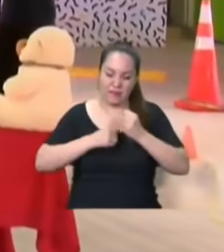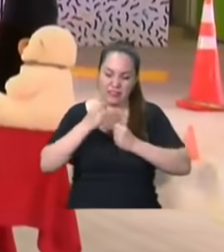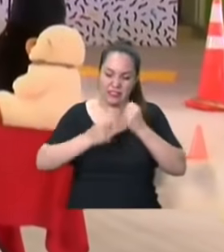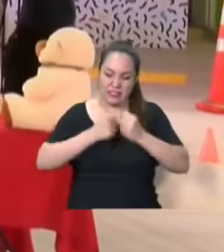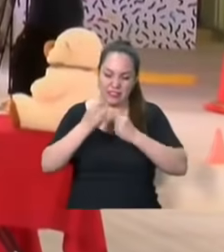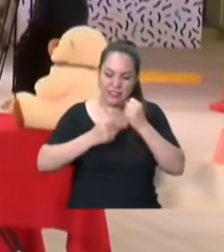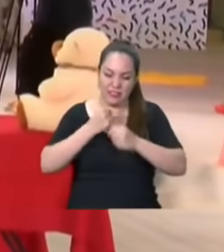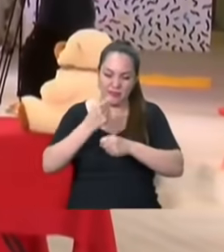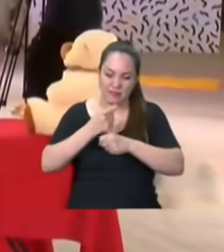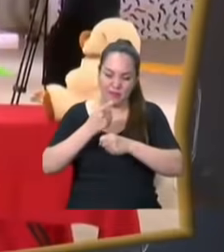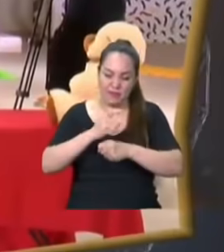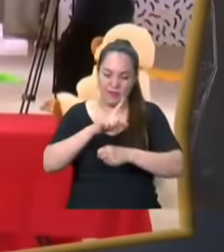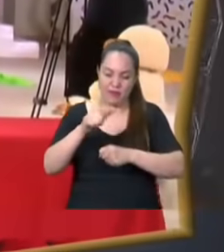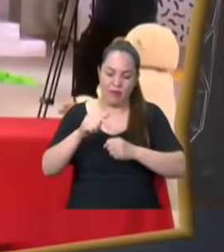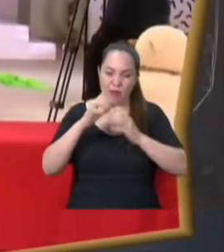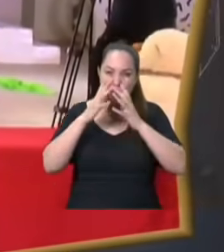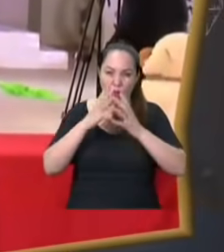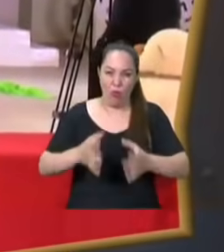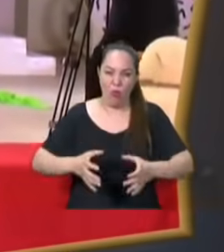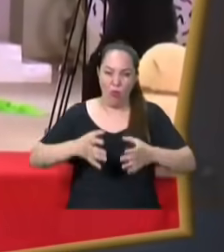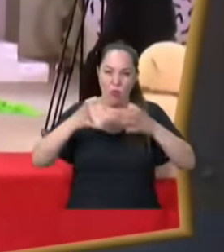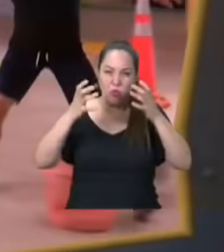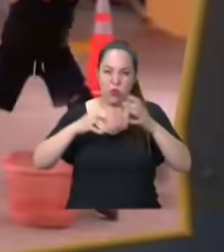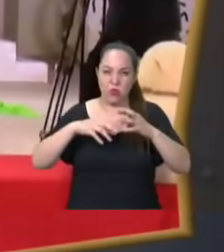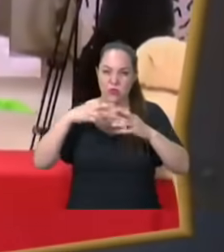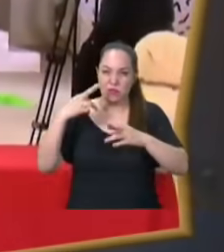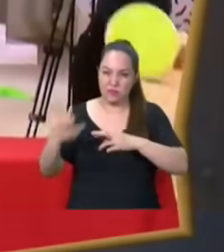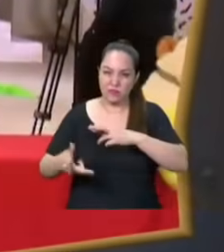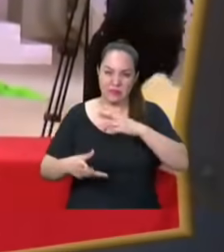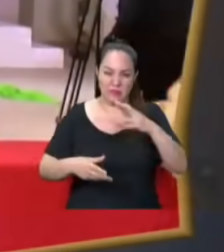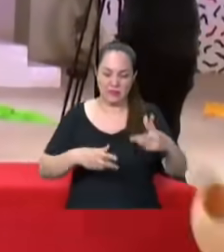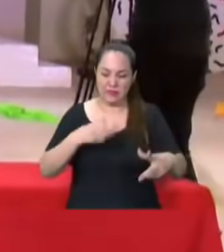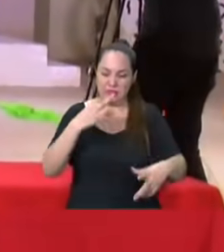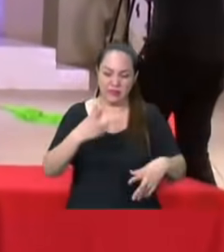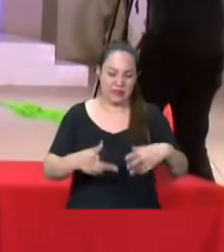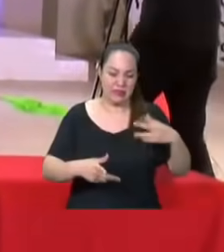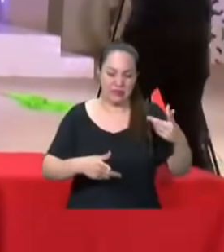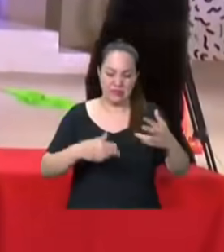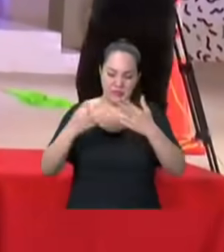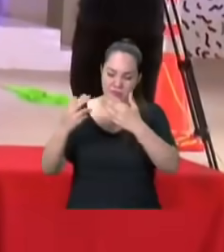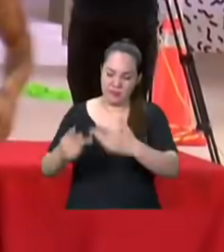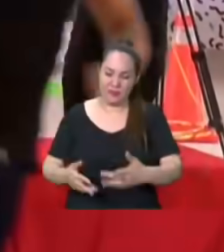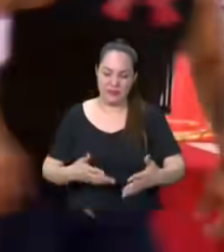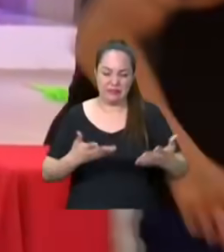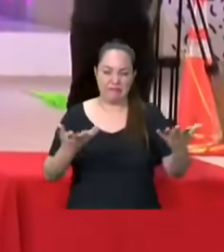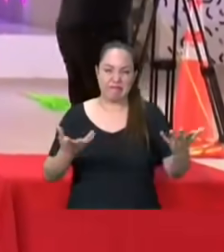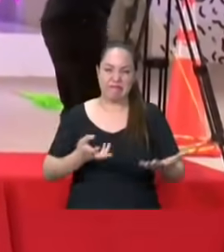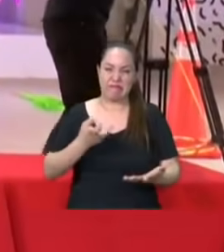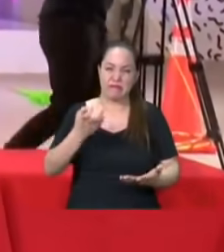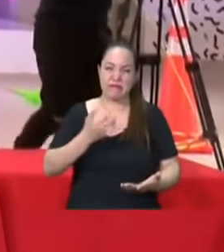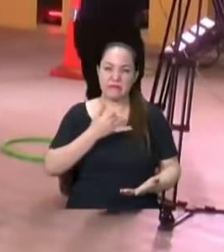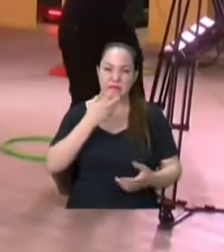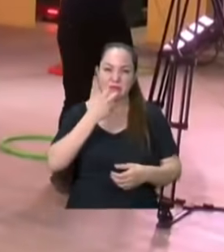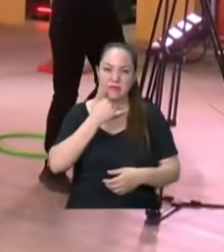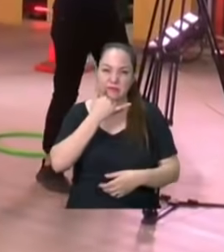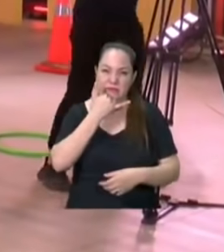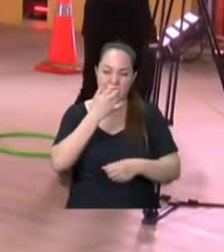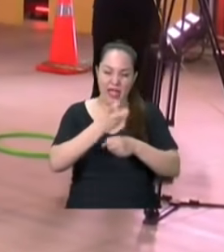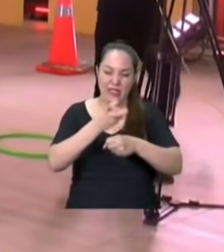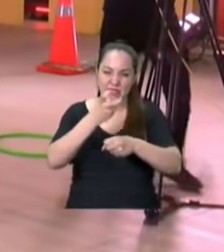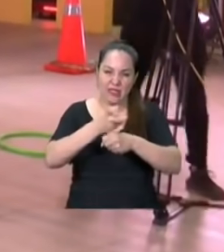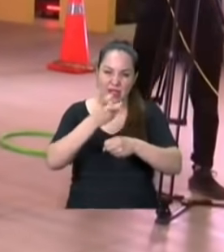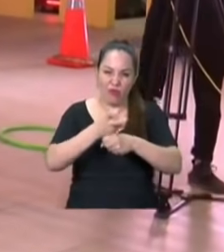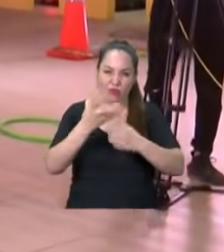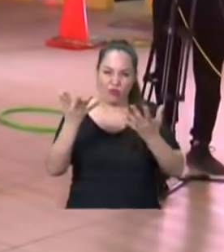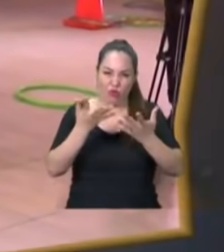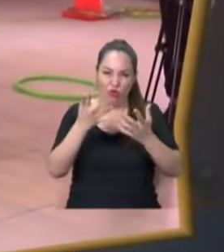está derribando el primero, zumbido también, el Junior. Ahí está derribando el segundo, va con todo. Ahora va